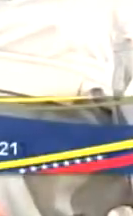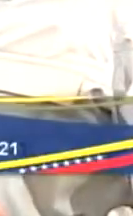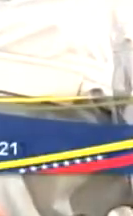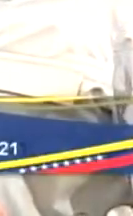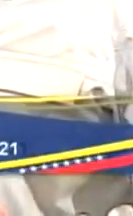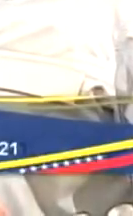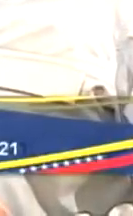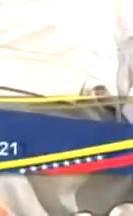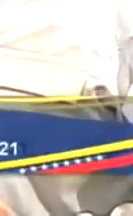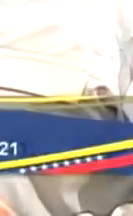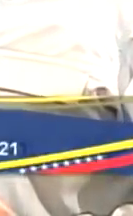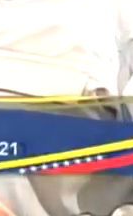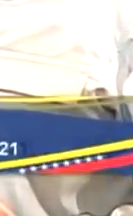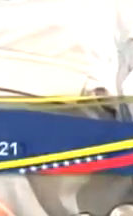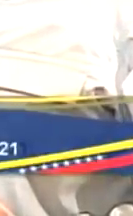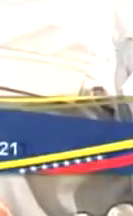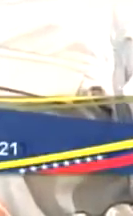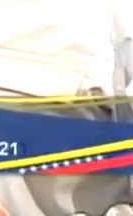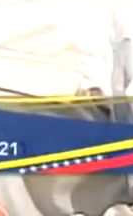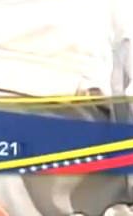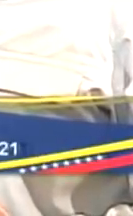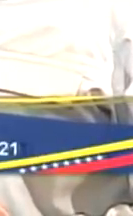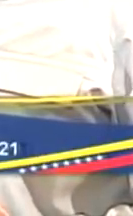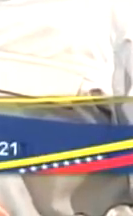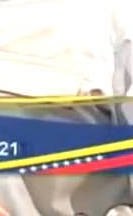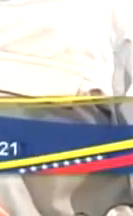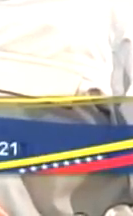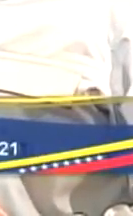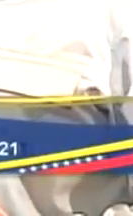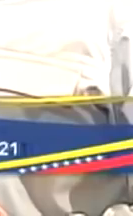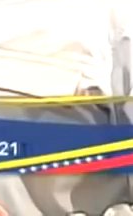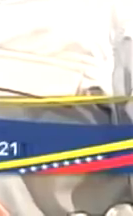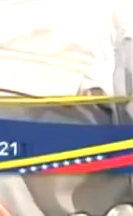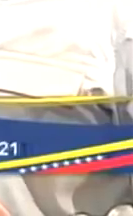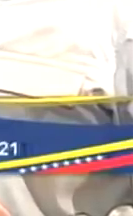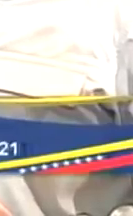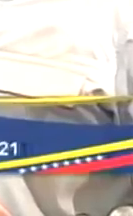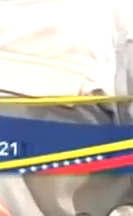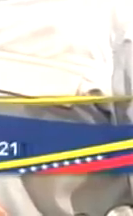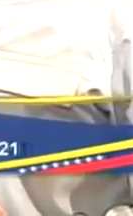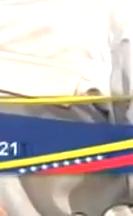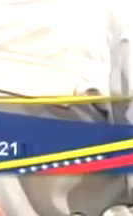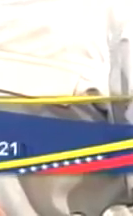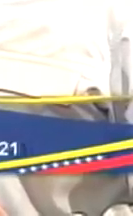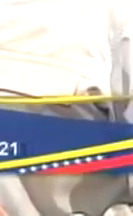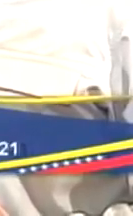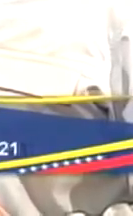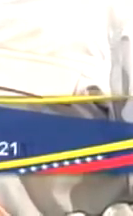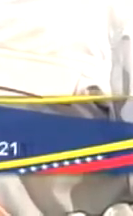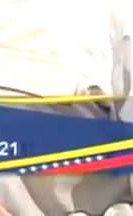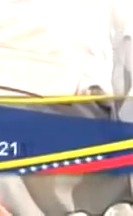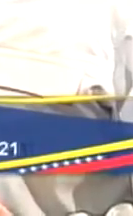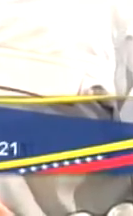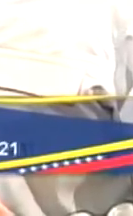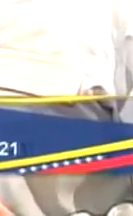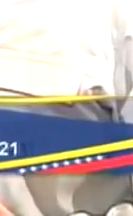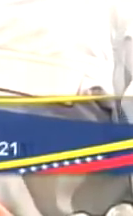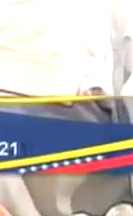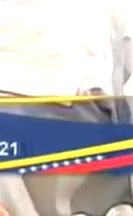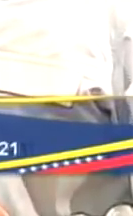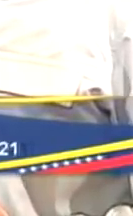la experiencia con innovación popular, y esa experiencia ha permitido recuperar además alrededor de 15 millones de euros